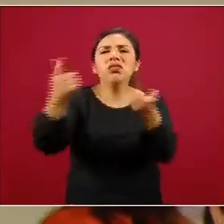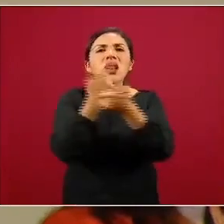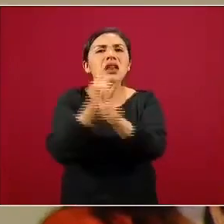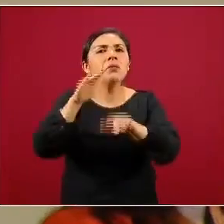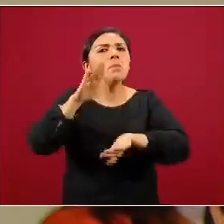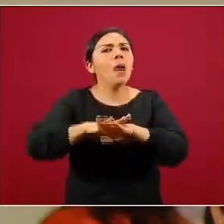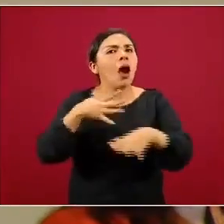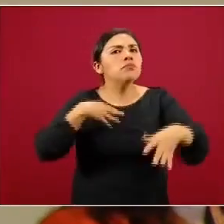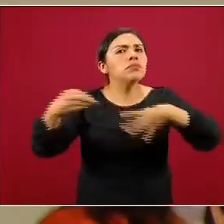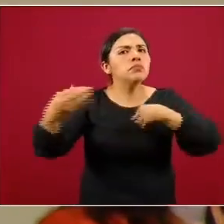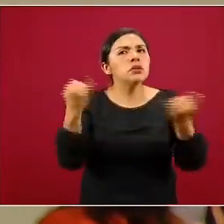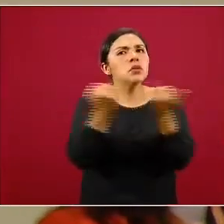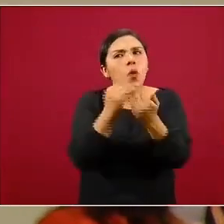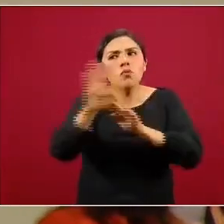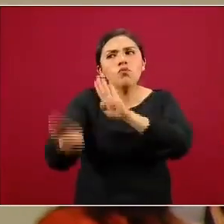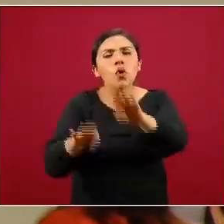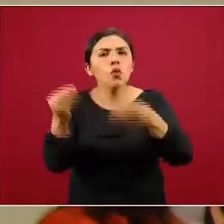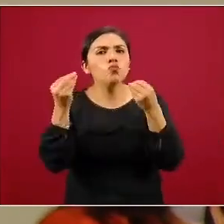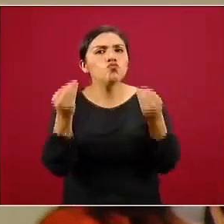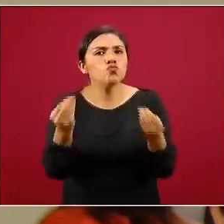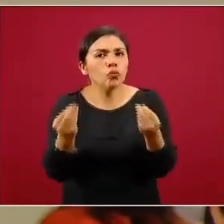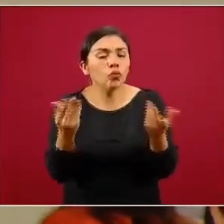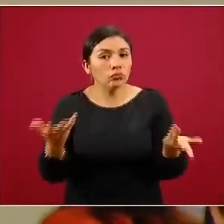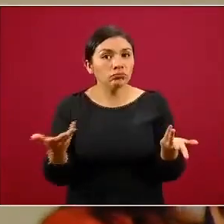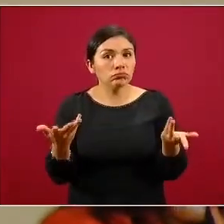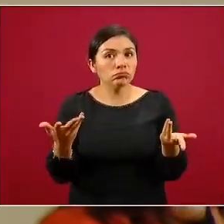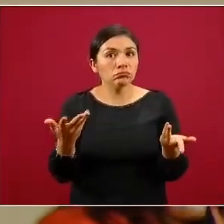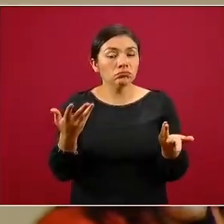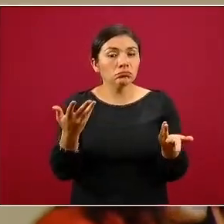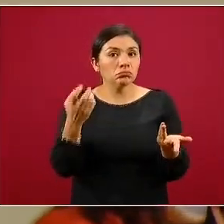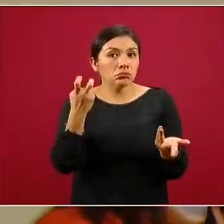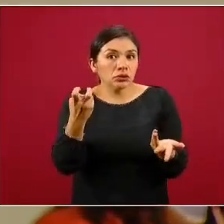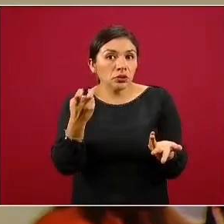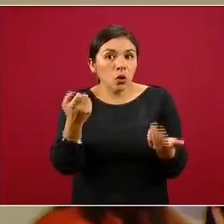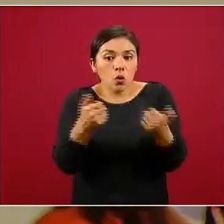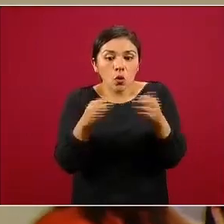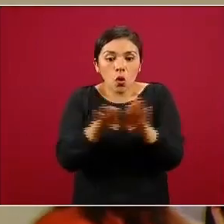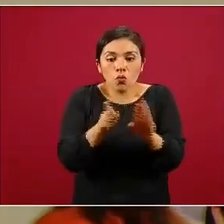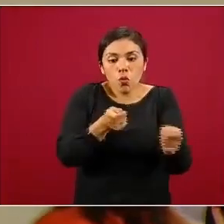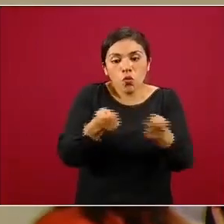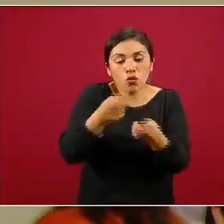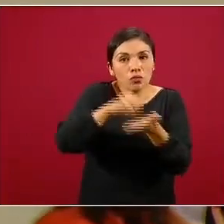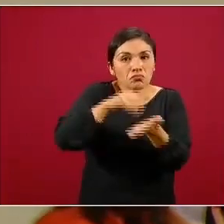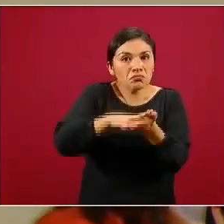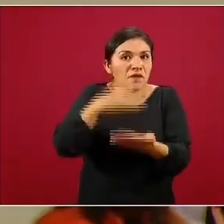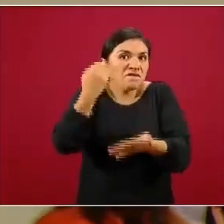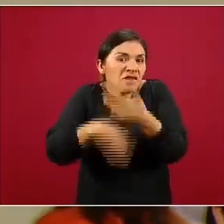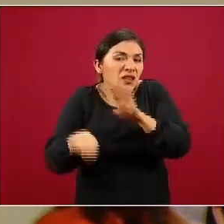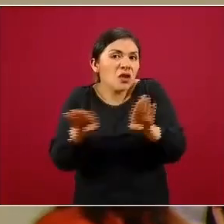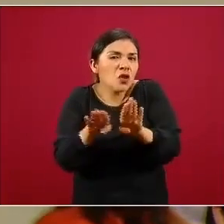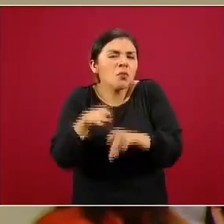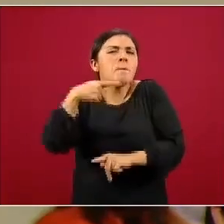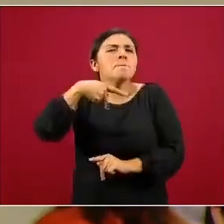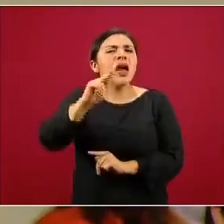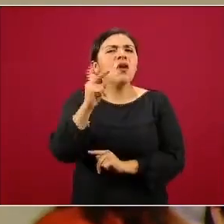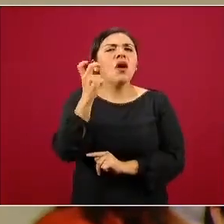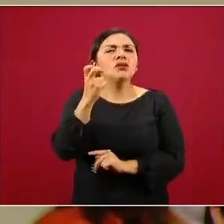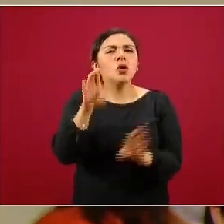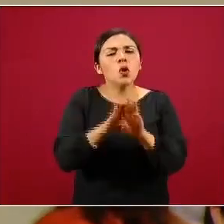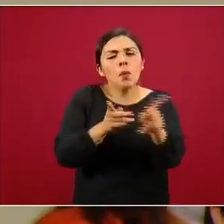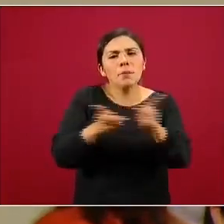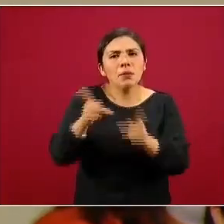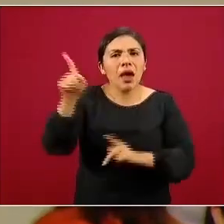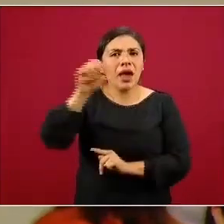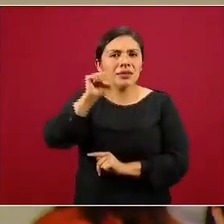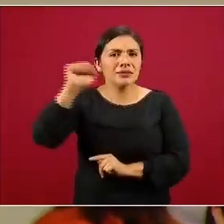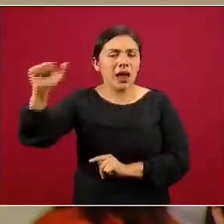altos contagios, incluso ha habido muertes, sí, no se intentó registrar, no hay el control del registro, pero ¿qué hay al respecto de la estrategia de la